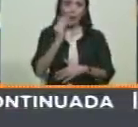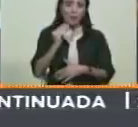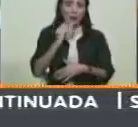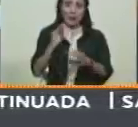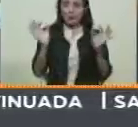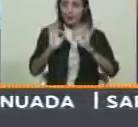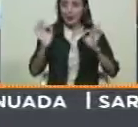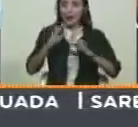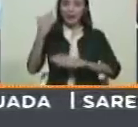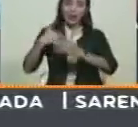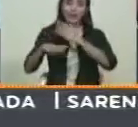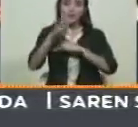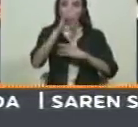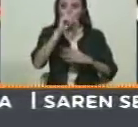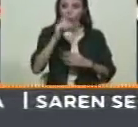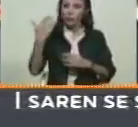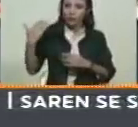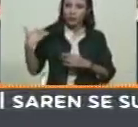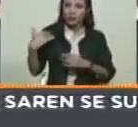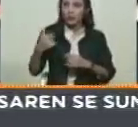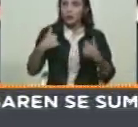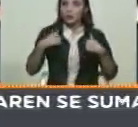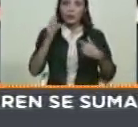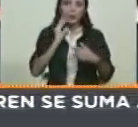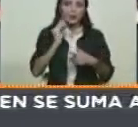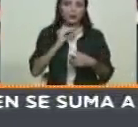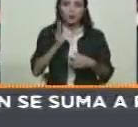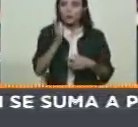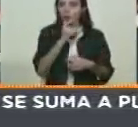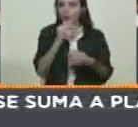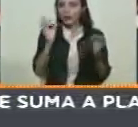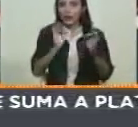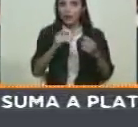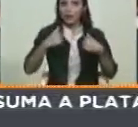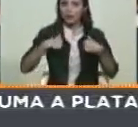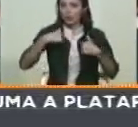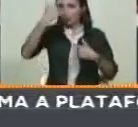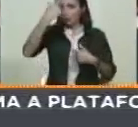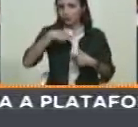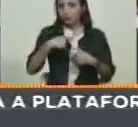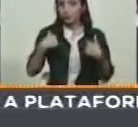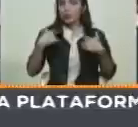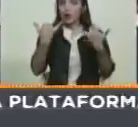de hace cinco años aquí estoy